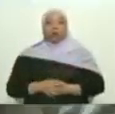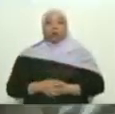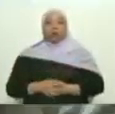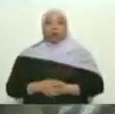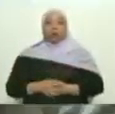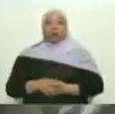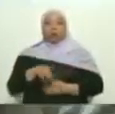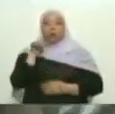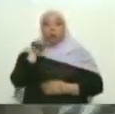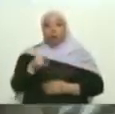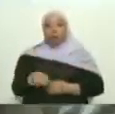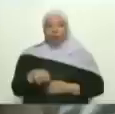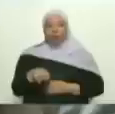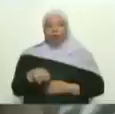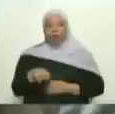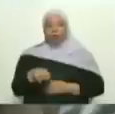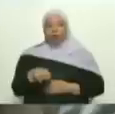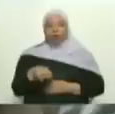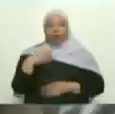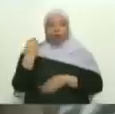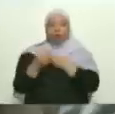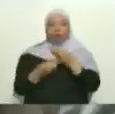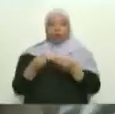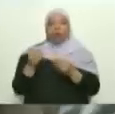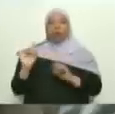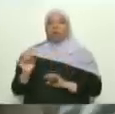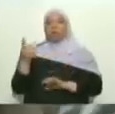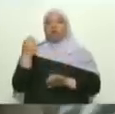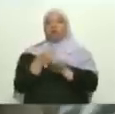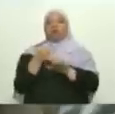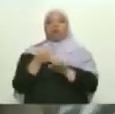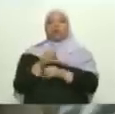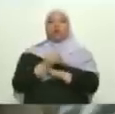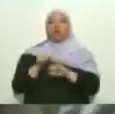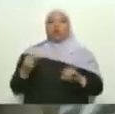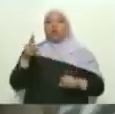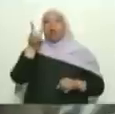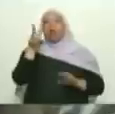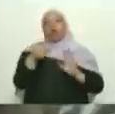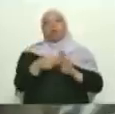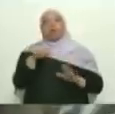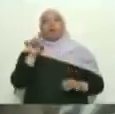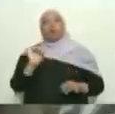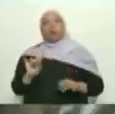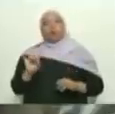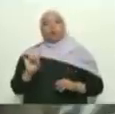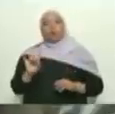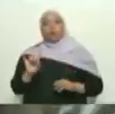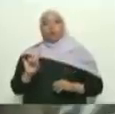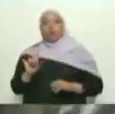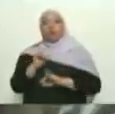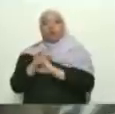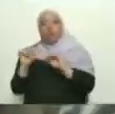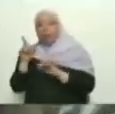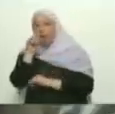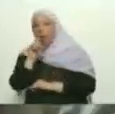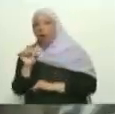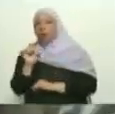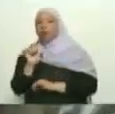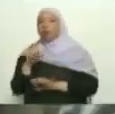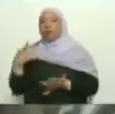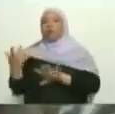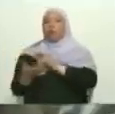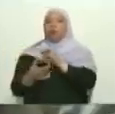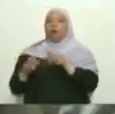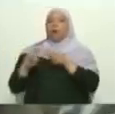Allí se dio por primera vez desde finales del año 2001 un momento de relativa paz